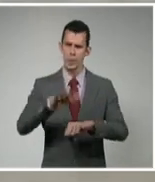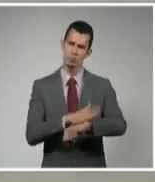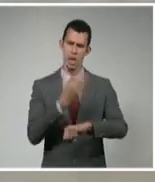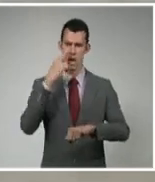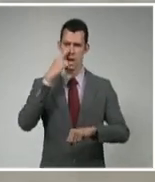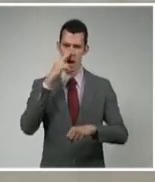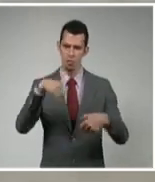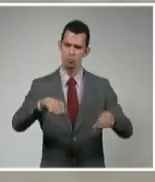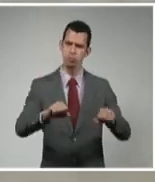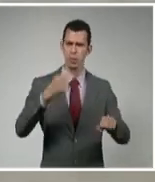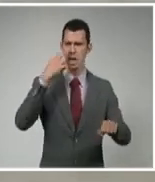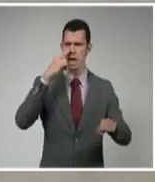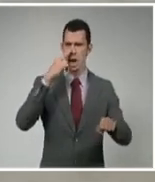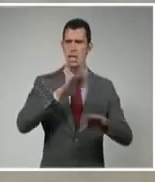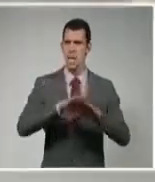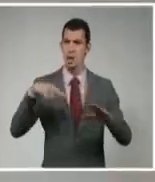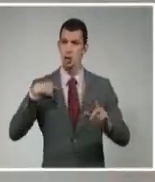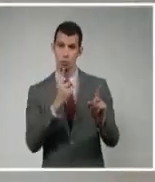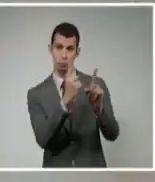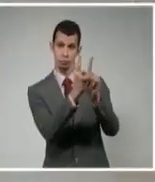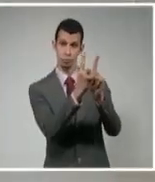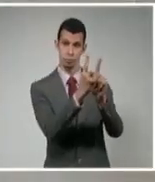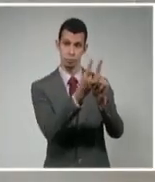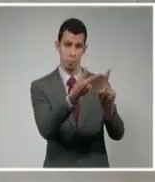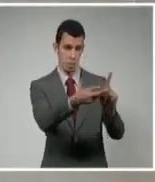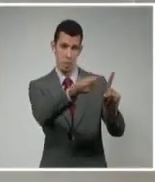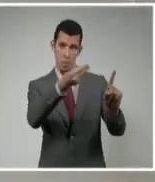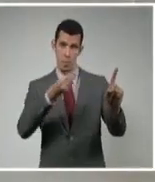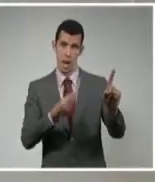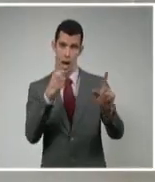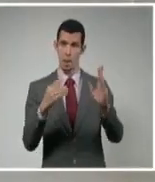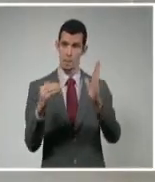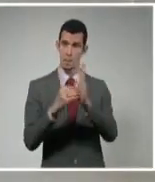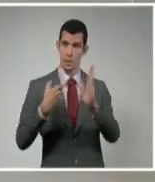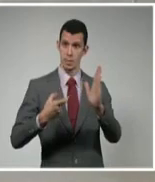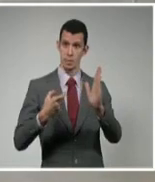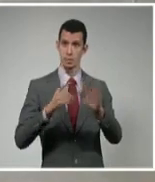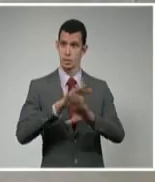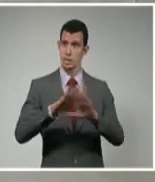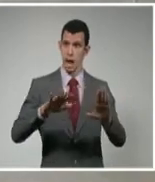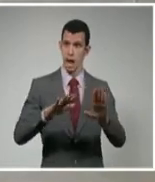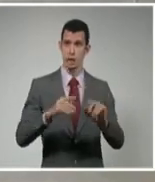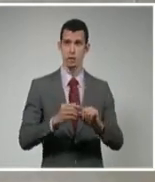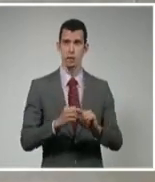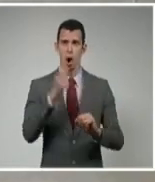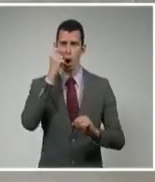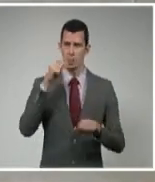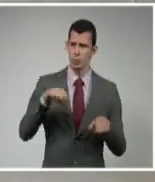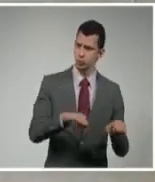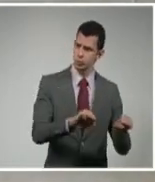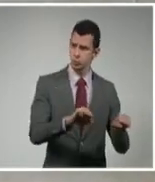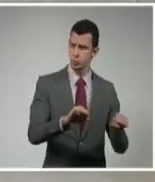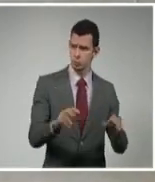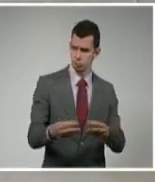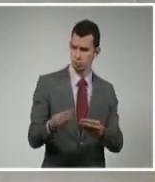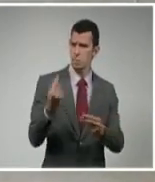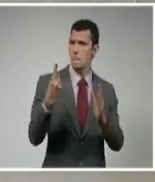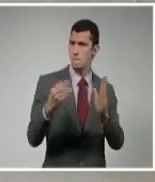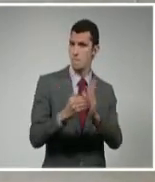los 1,000 pesos después de las acciones. Y cuando él no dio los 1,000 pesos a mi primo, él dijo que teníamos una semana para hacer las